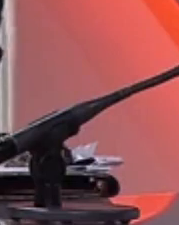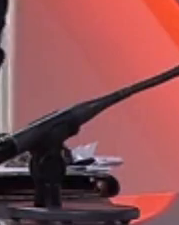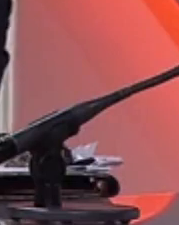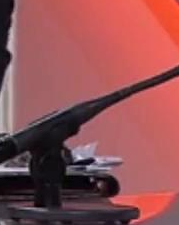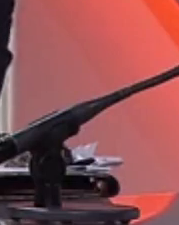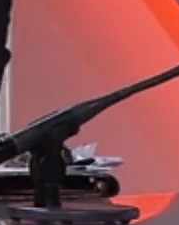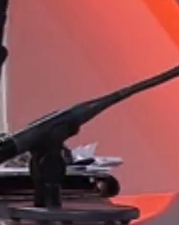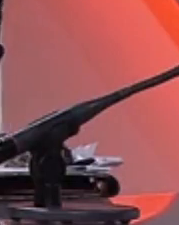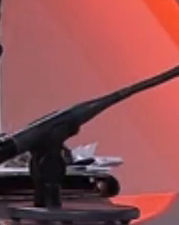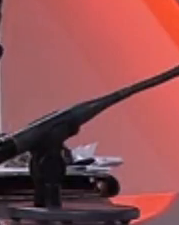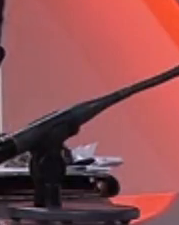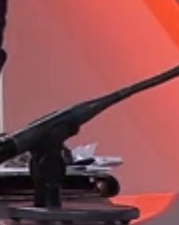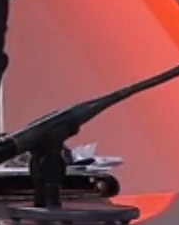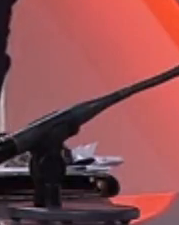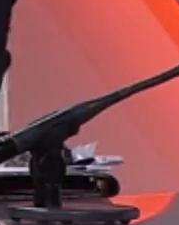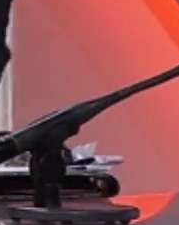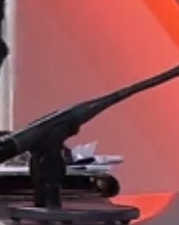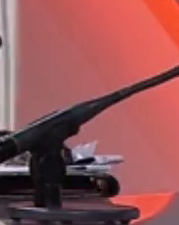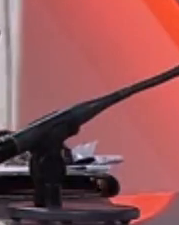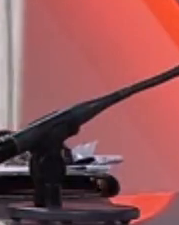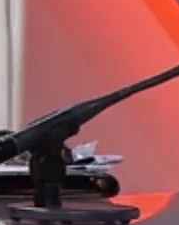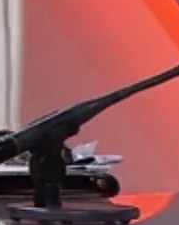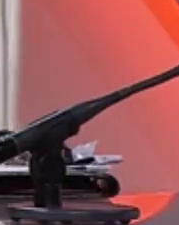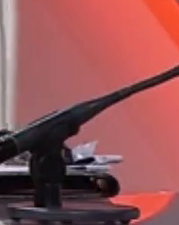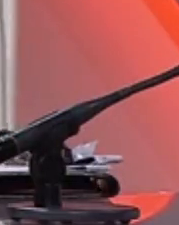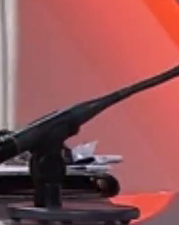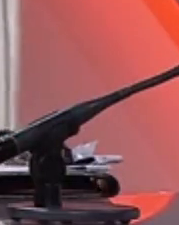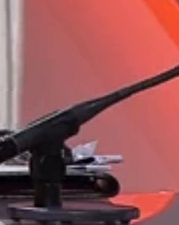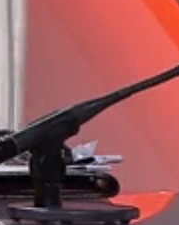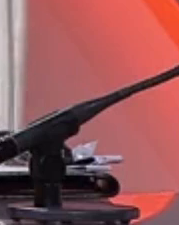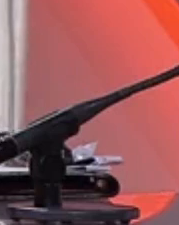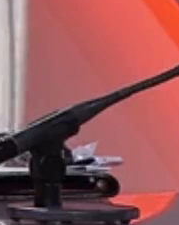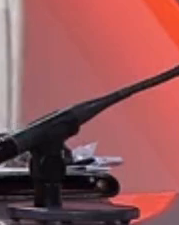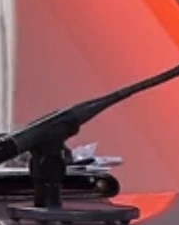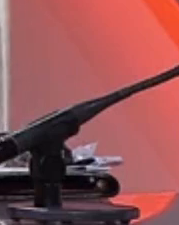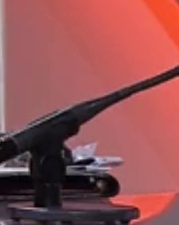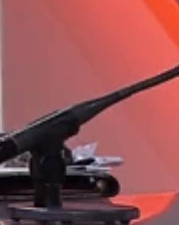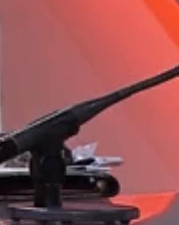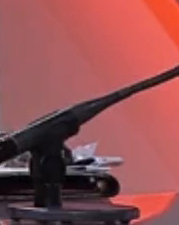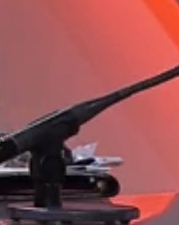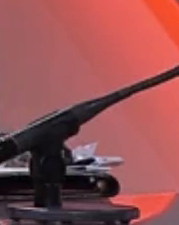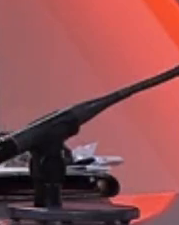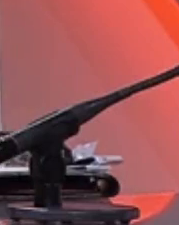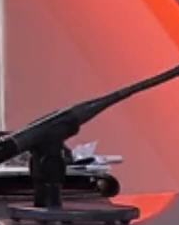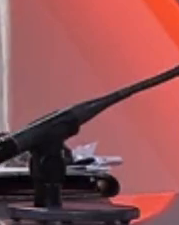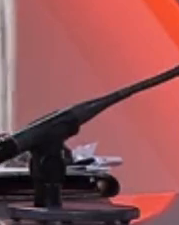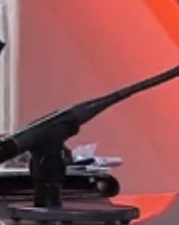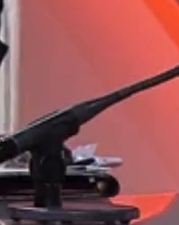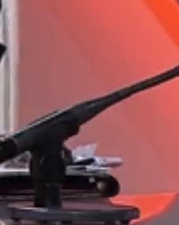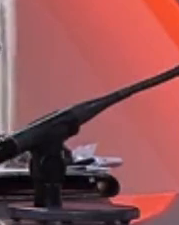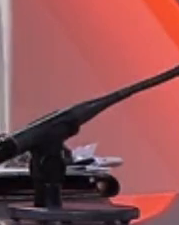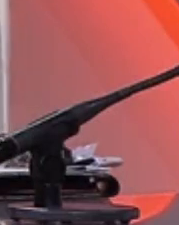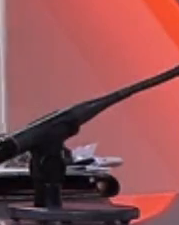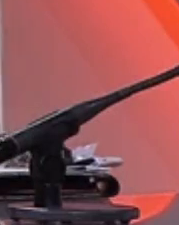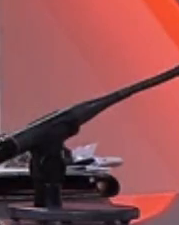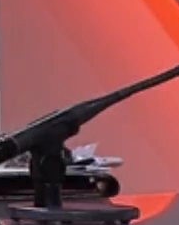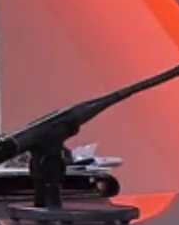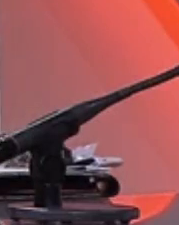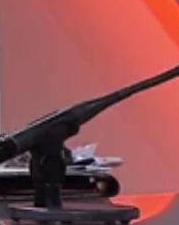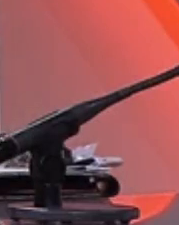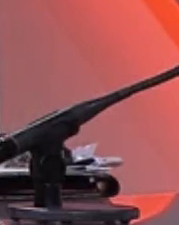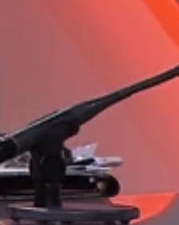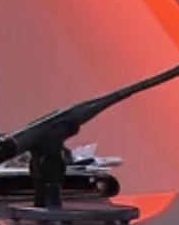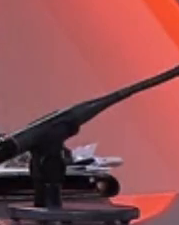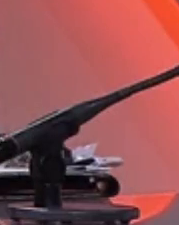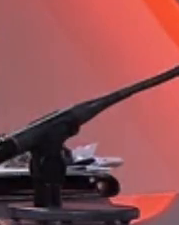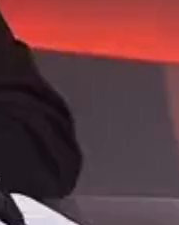dejen a cuba vivir ahí en pleno los ángeles que expectativas con la cumbre los polvo bueno lo interesante ya lo decía el